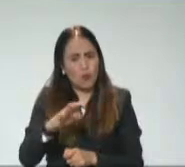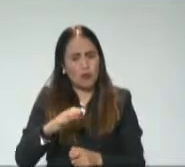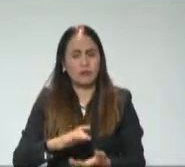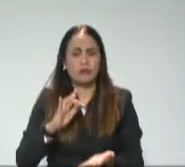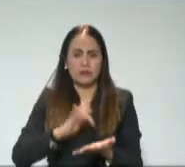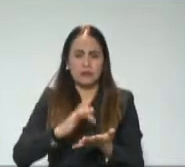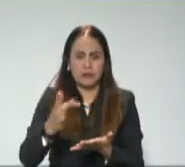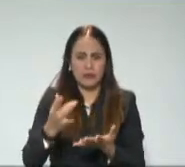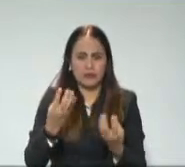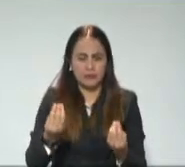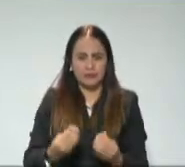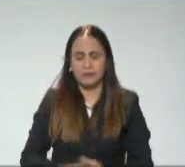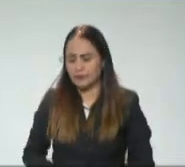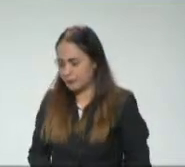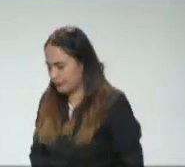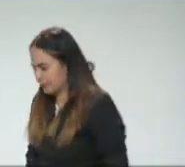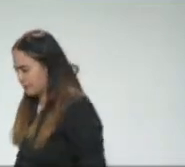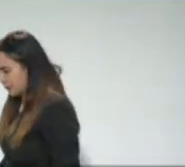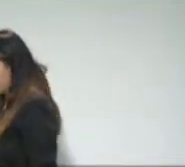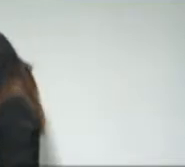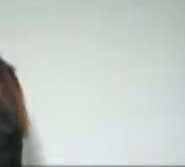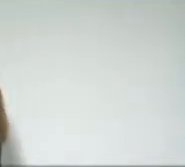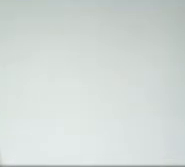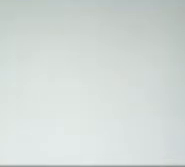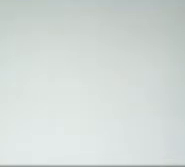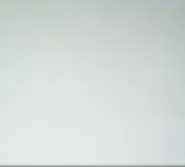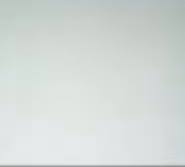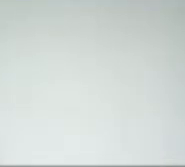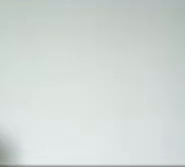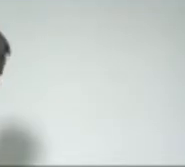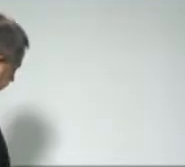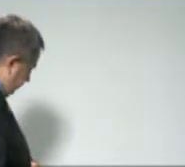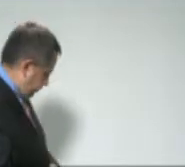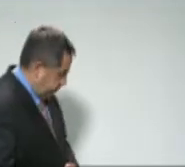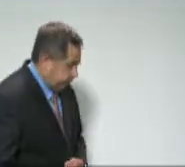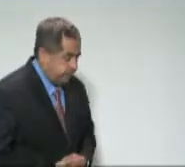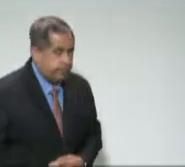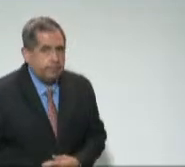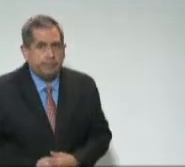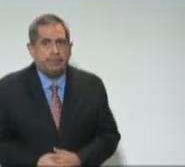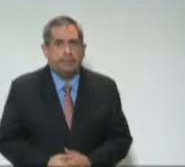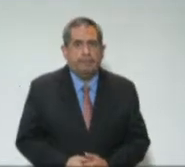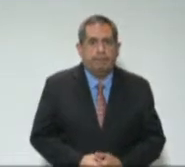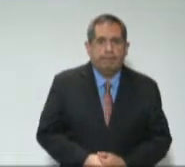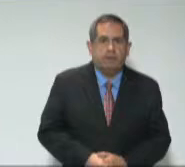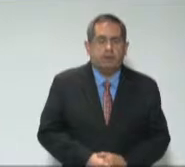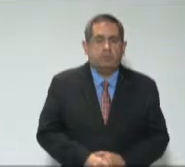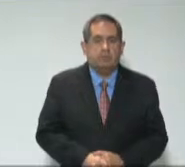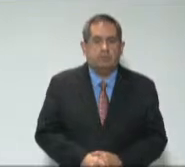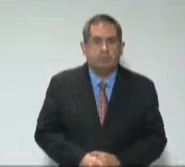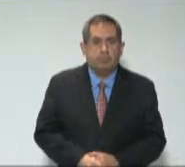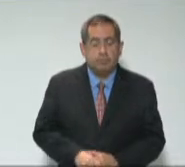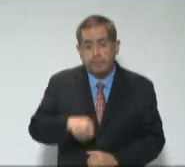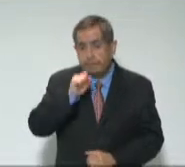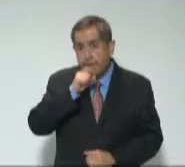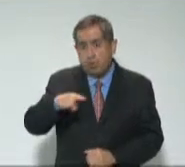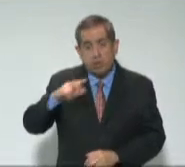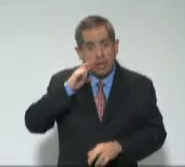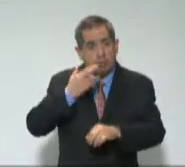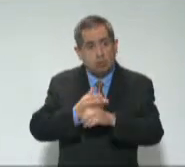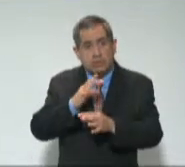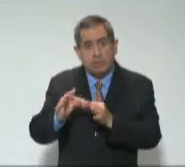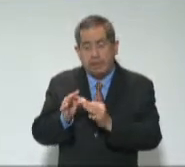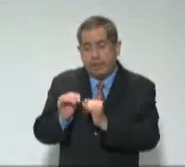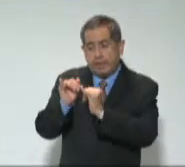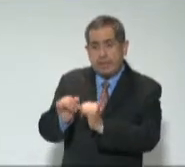Muchísimas gracias yo solamente agregaría que además de ser un momento de unidad es un momento de responsabilidad individual en